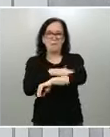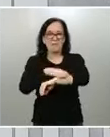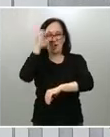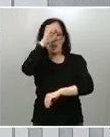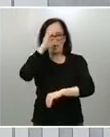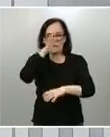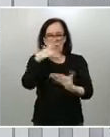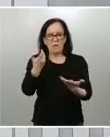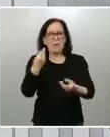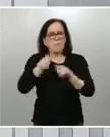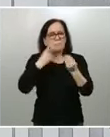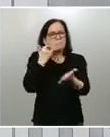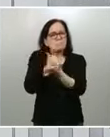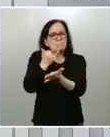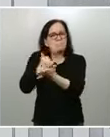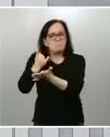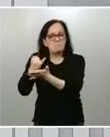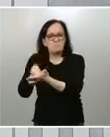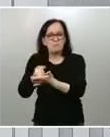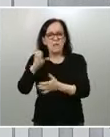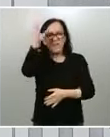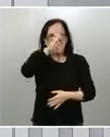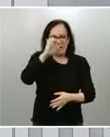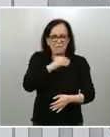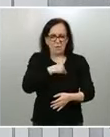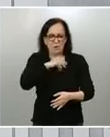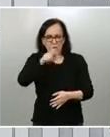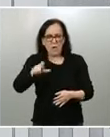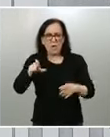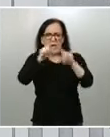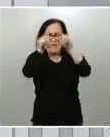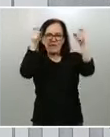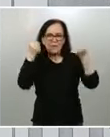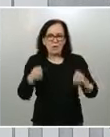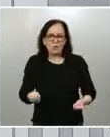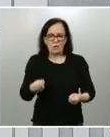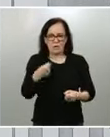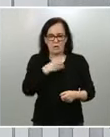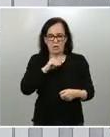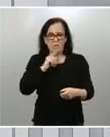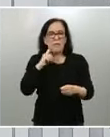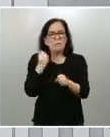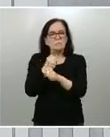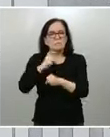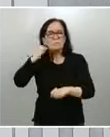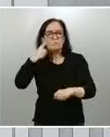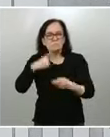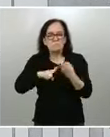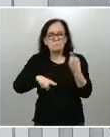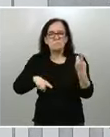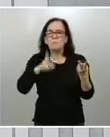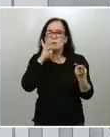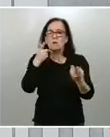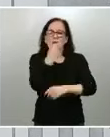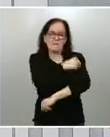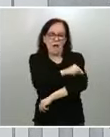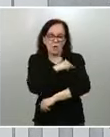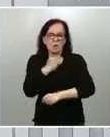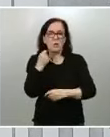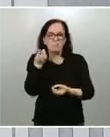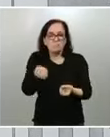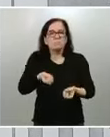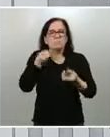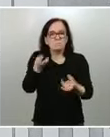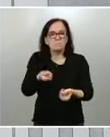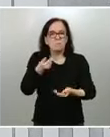de científicos españoles e instituciones españolas para trabajar el descubrimiento de vacunas y vamos informando progresivamente del avance de las